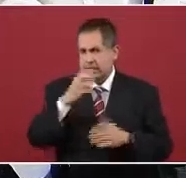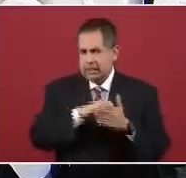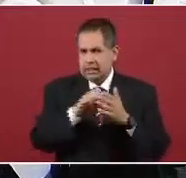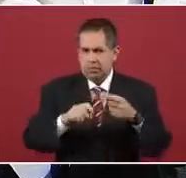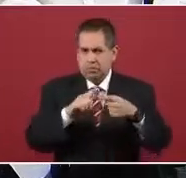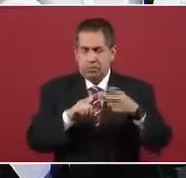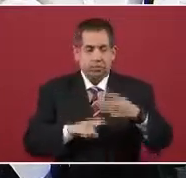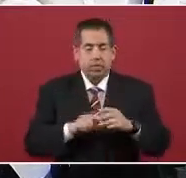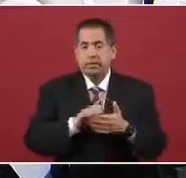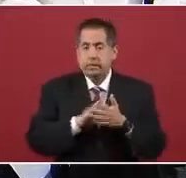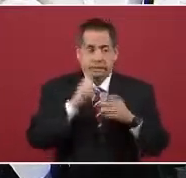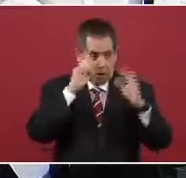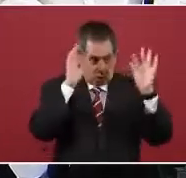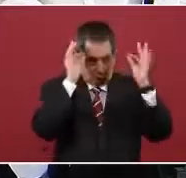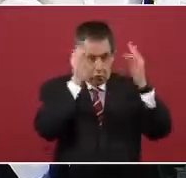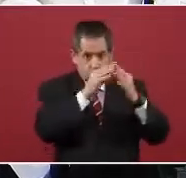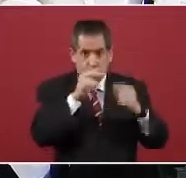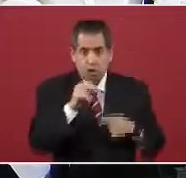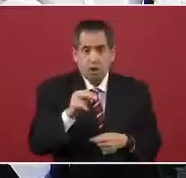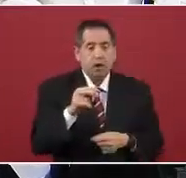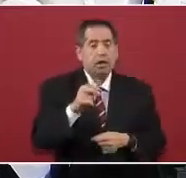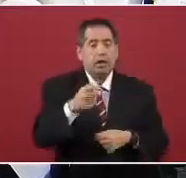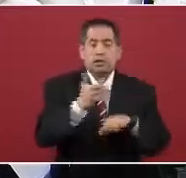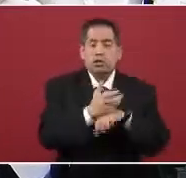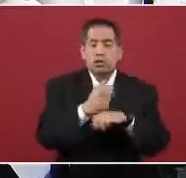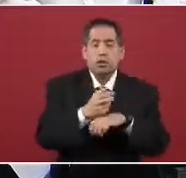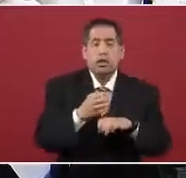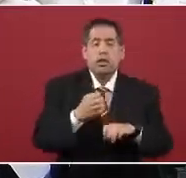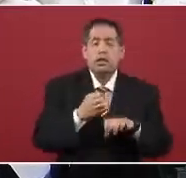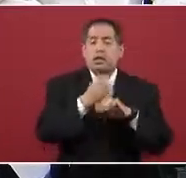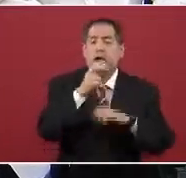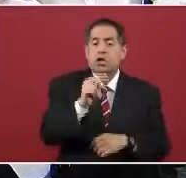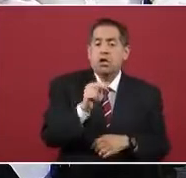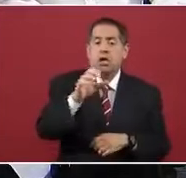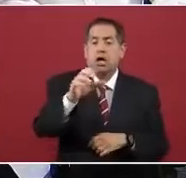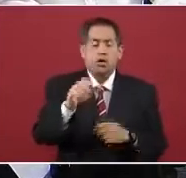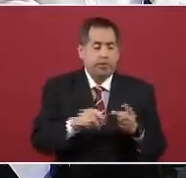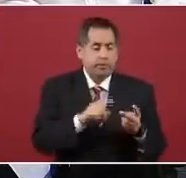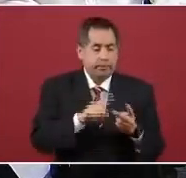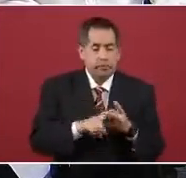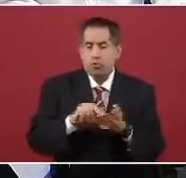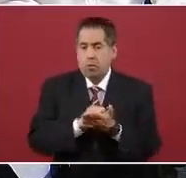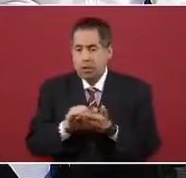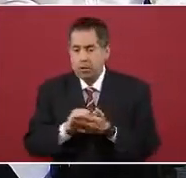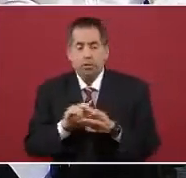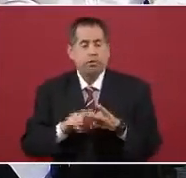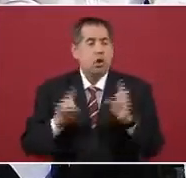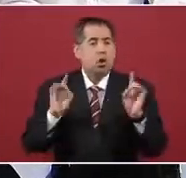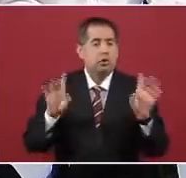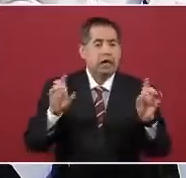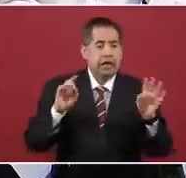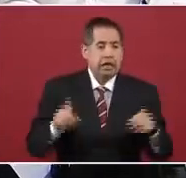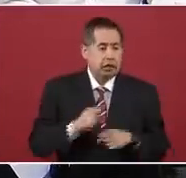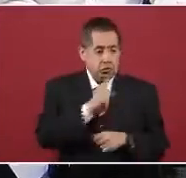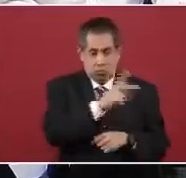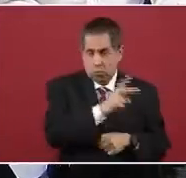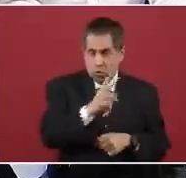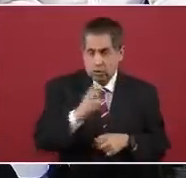El consulado de North Carolina de México, el consulado de Nueva York y en Los Ángeles, muchos de